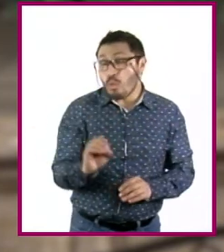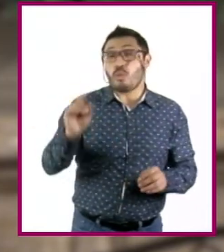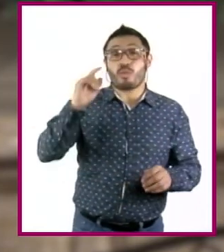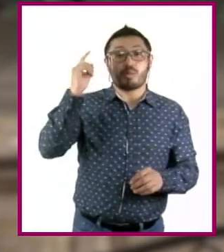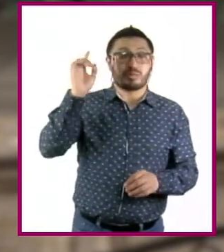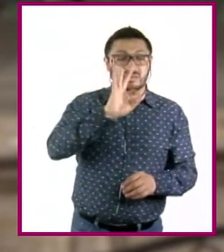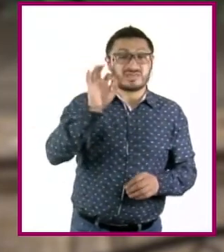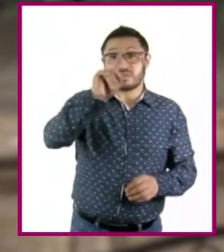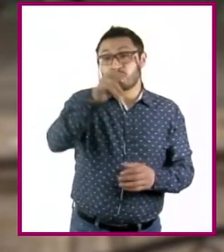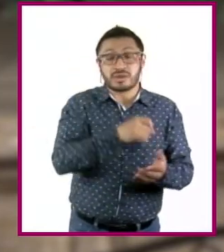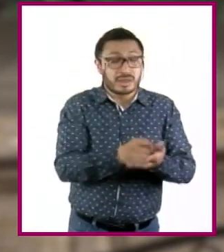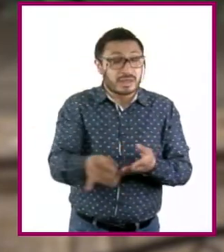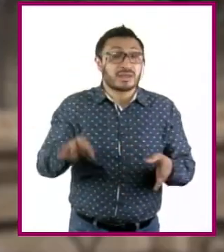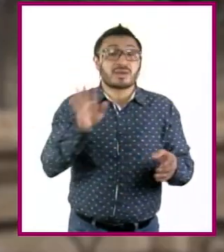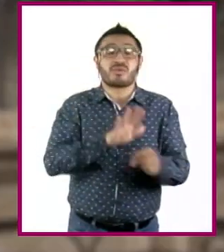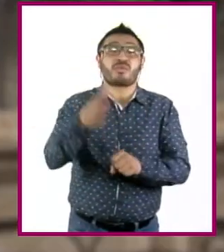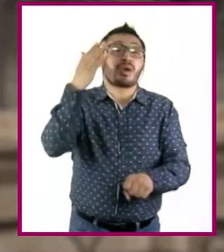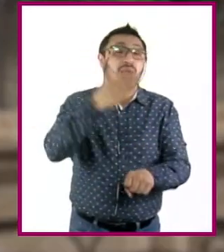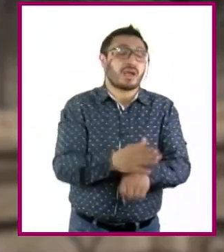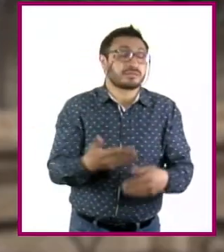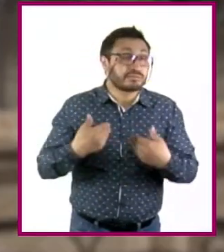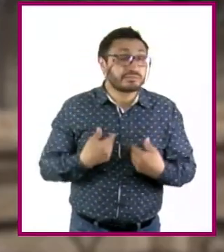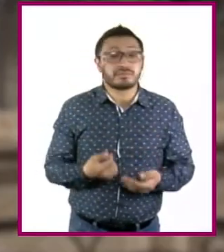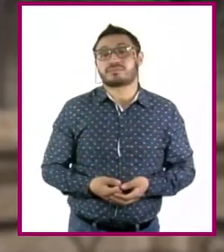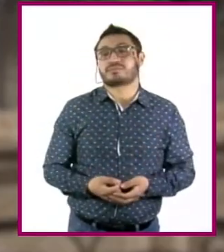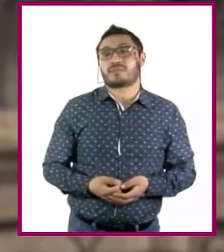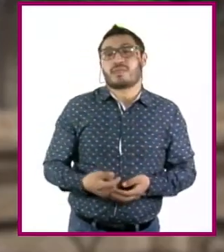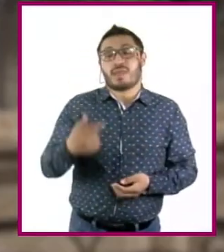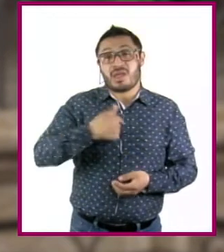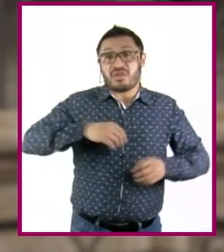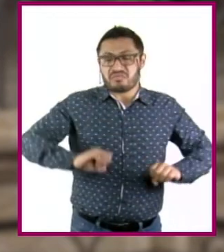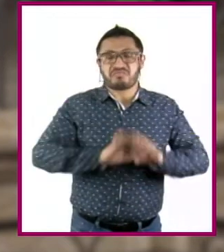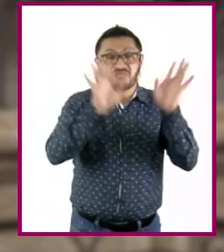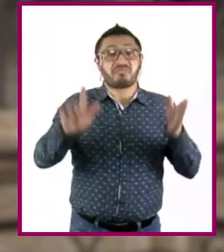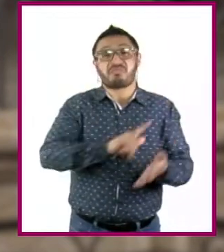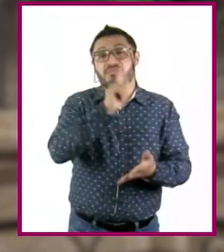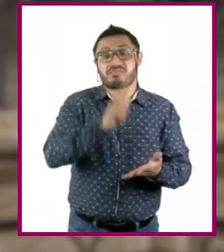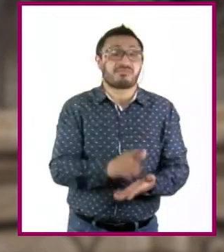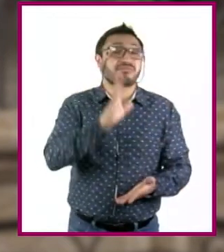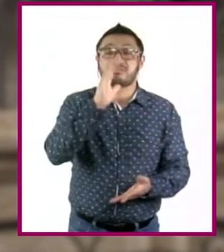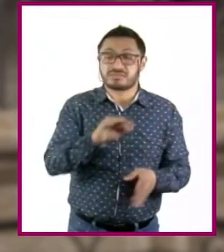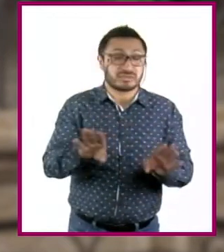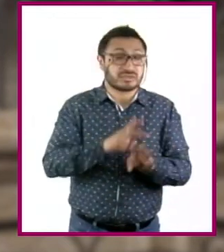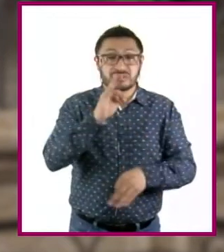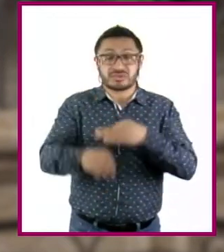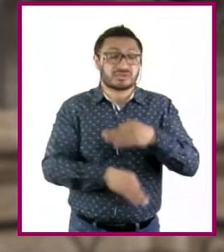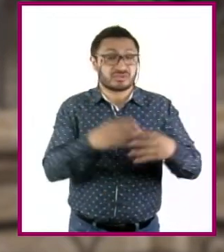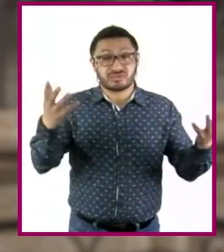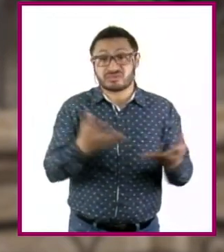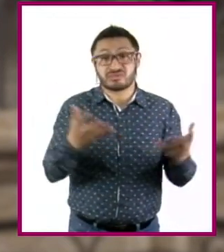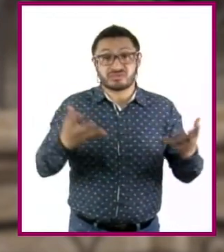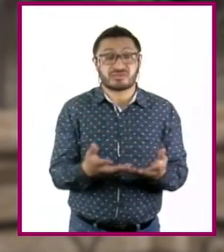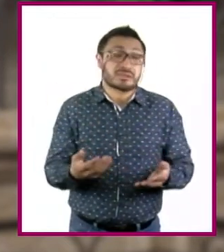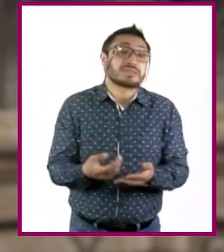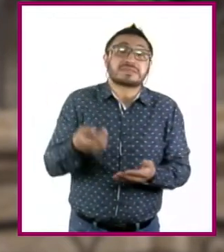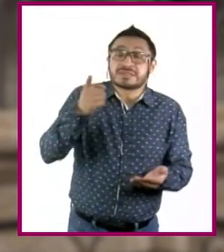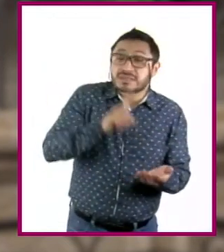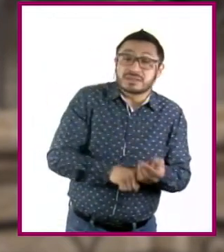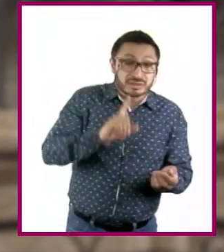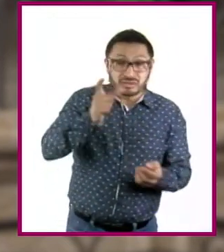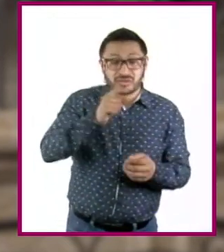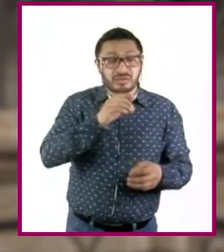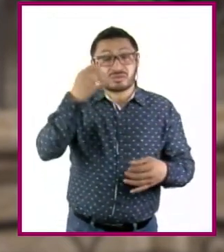decidir qué castigo me corresponde. Para mí se volvió clara que la ley no puede ser todo lo que se tome en consideración a la hora de juzgar a